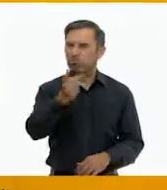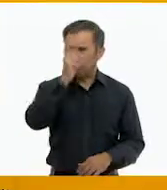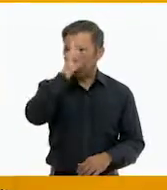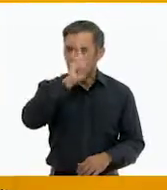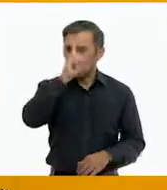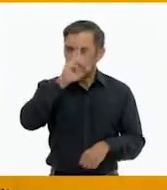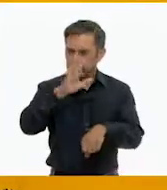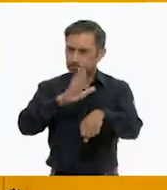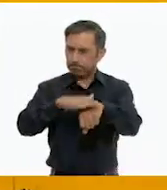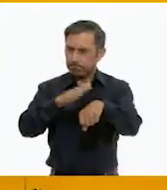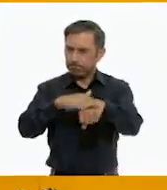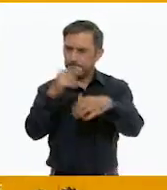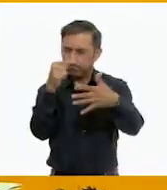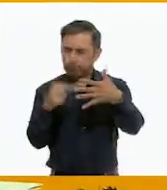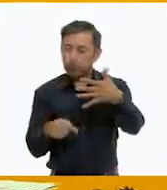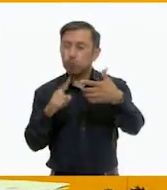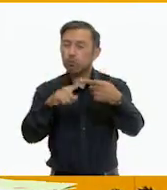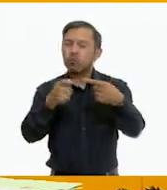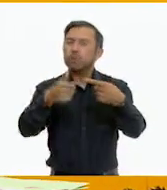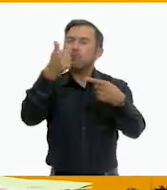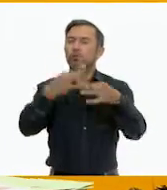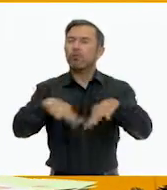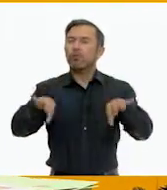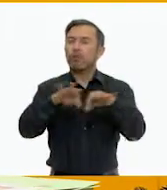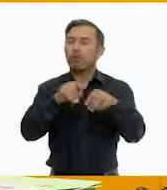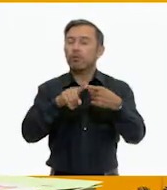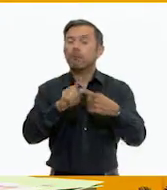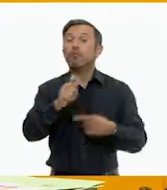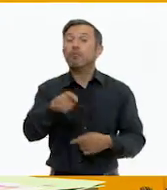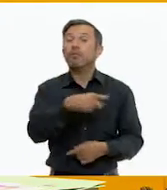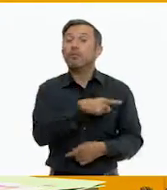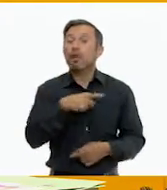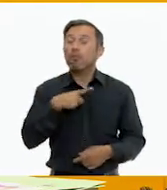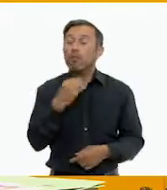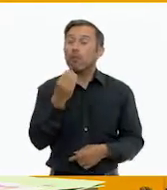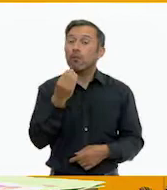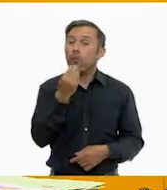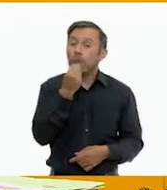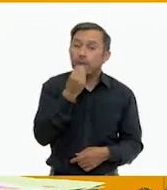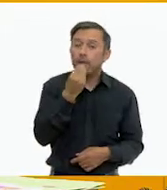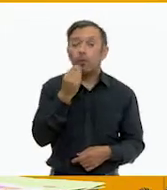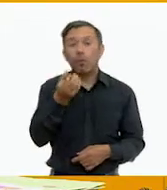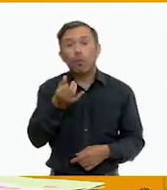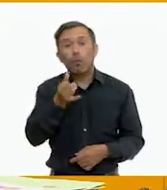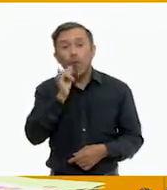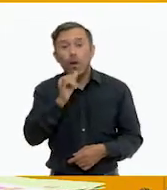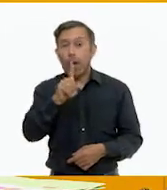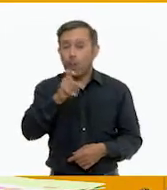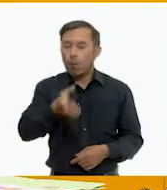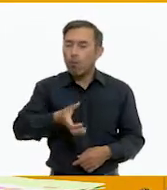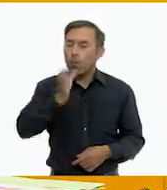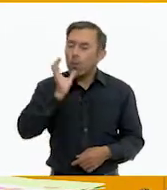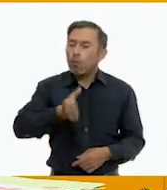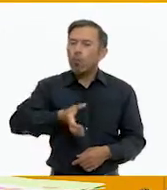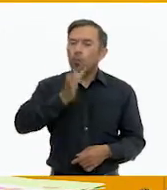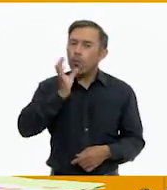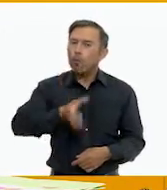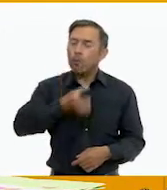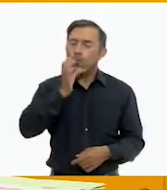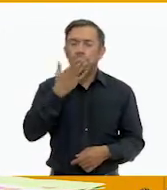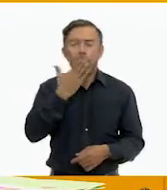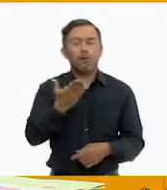recomendaciones es que debemos consumir una cantidad importante de agua. Todos los